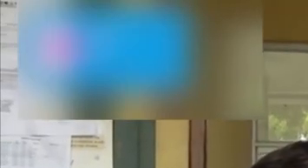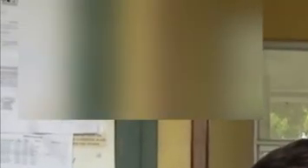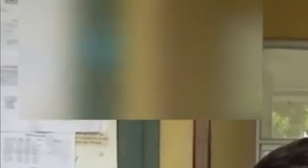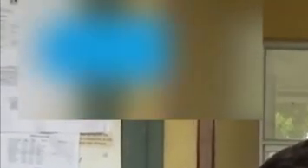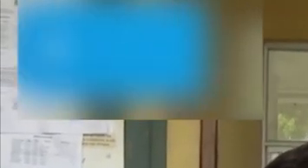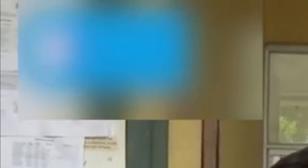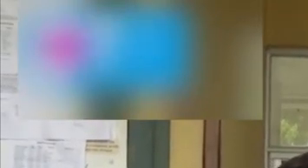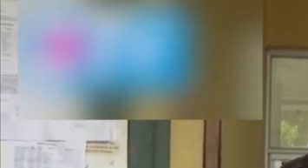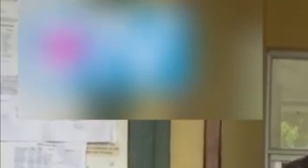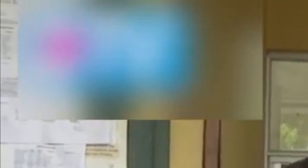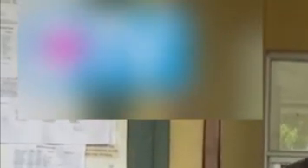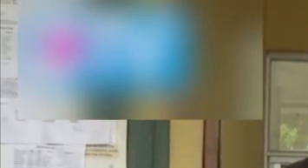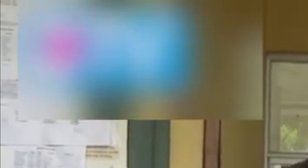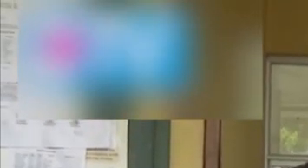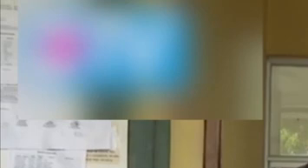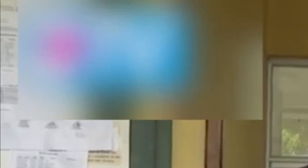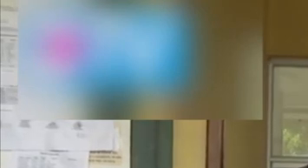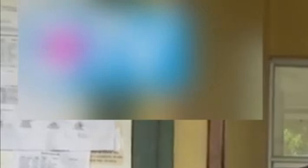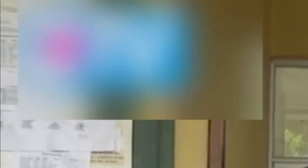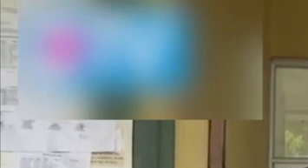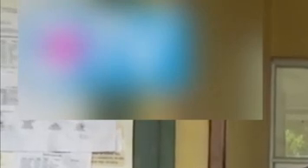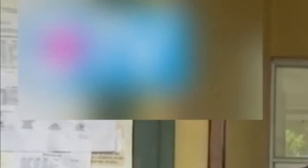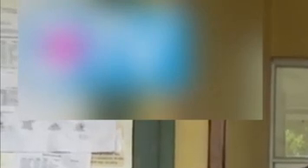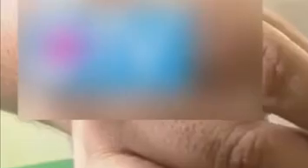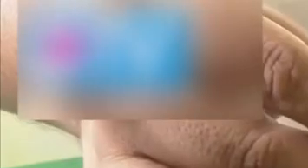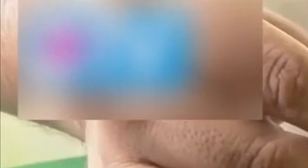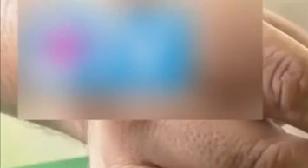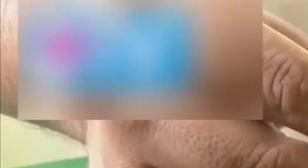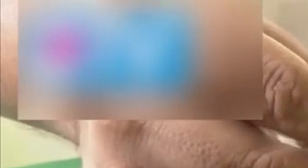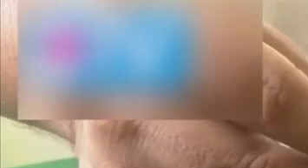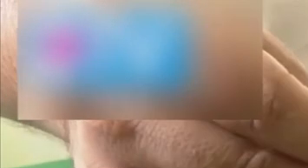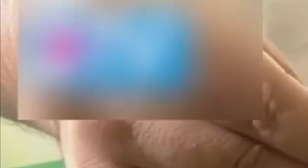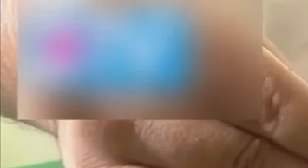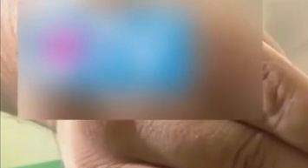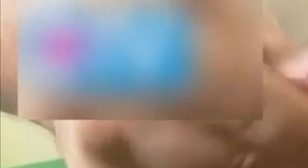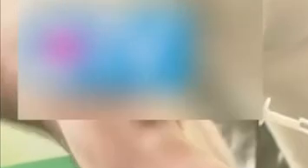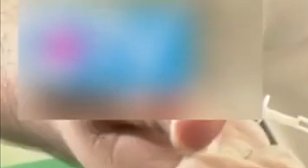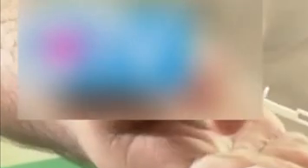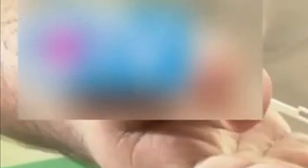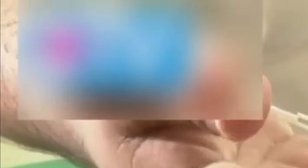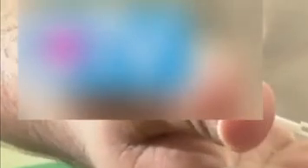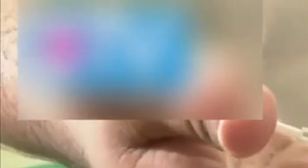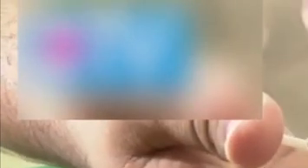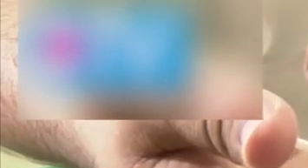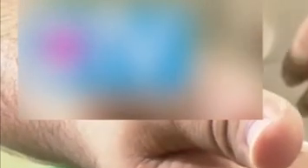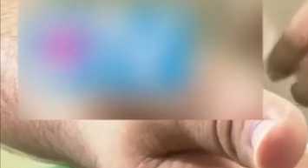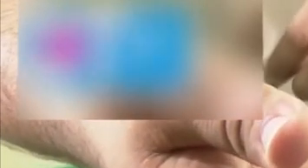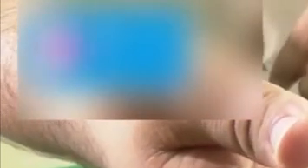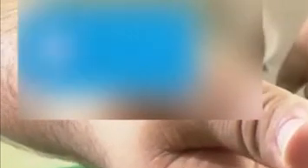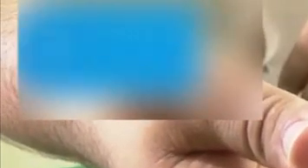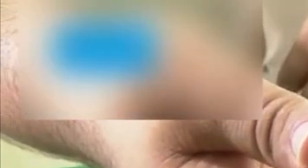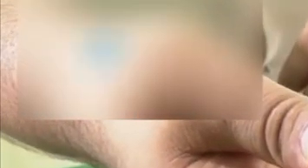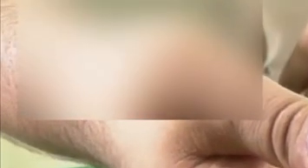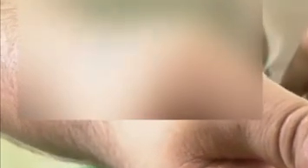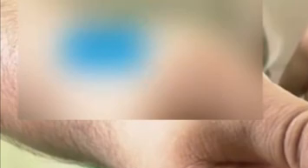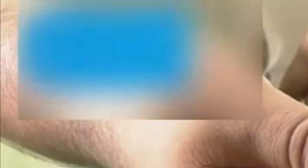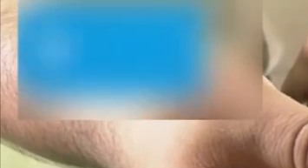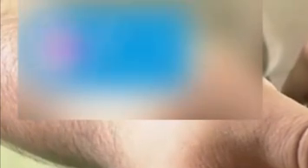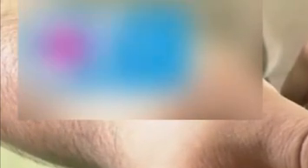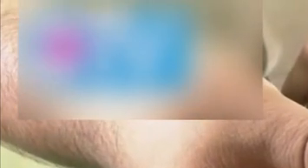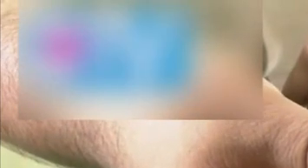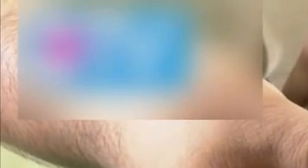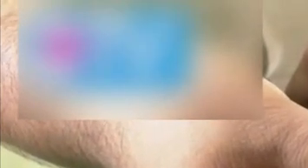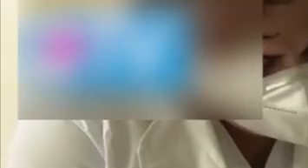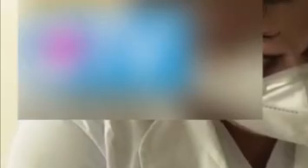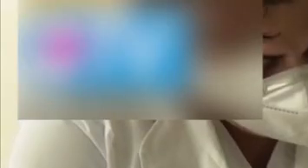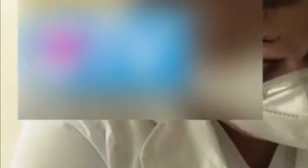de 30 años en adelante. Manaui y Bluefield son los departamentos donde se ha estado aplicando el inoculante que ha sido donado a